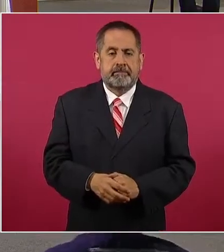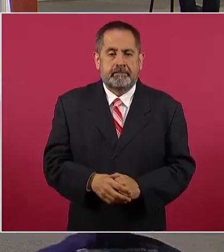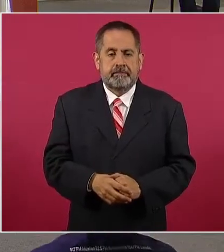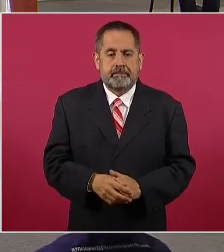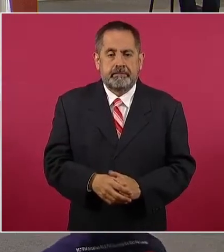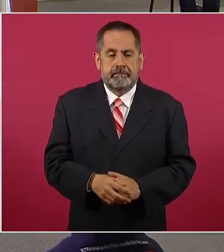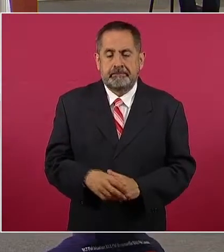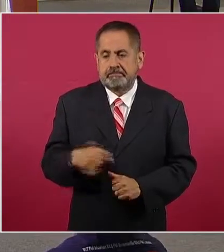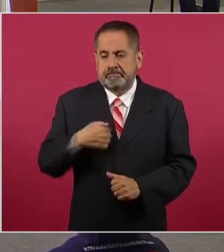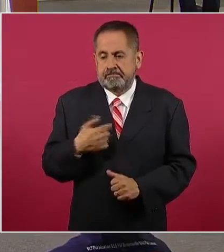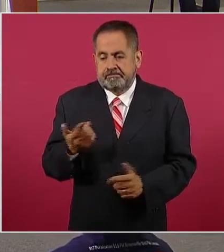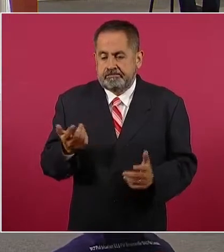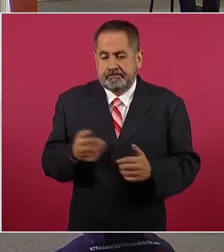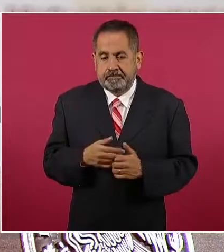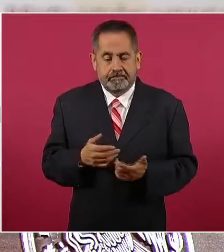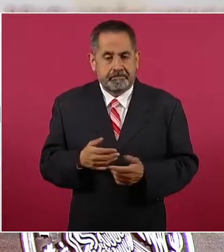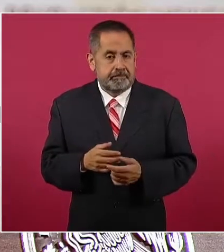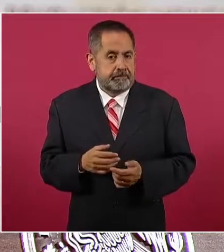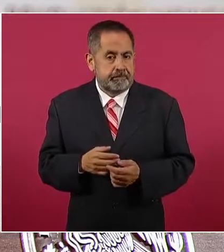estaría yo